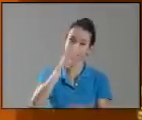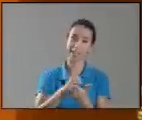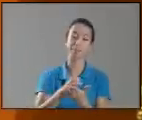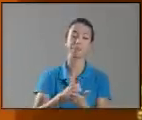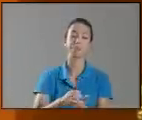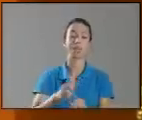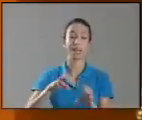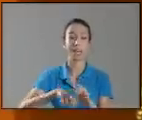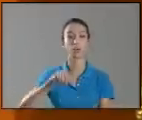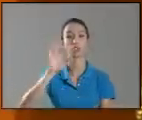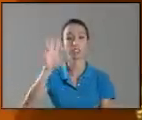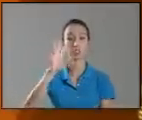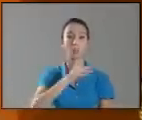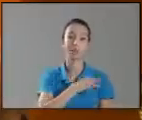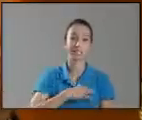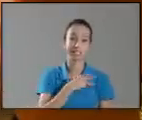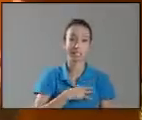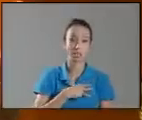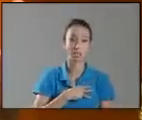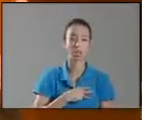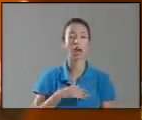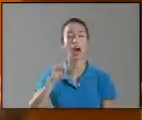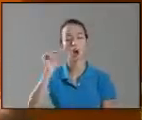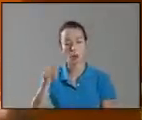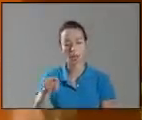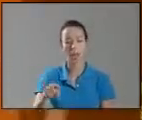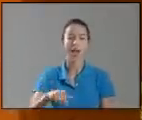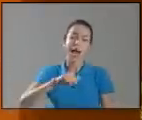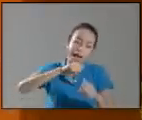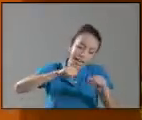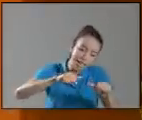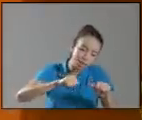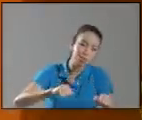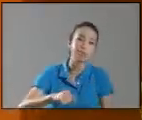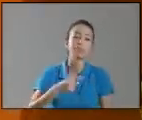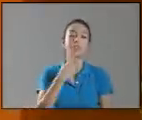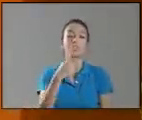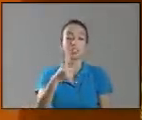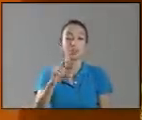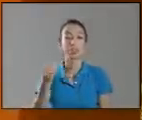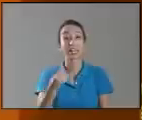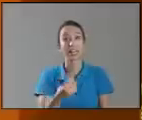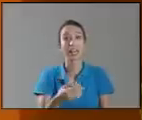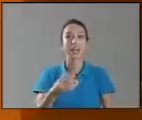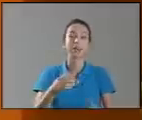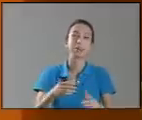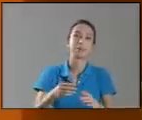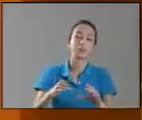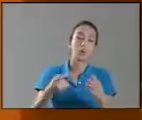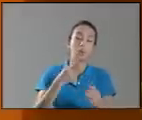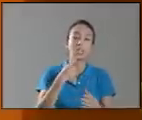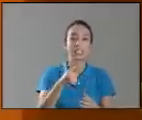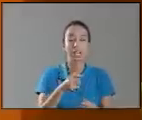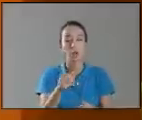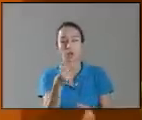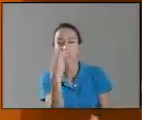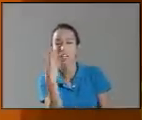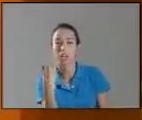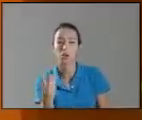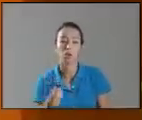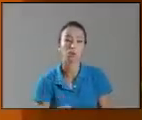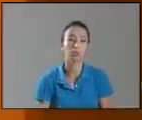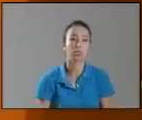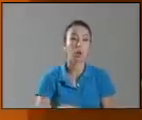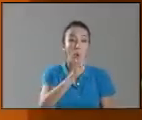eso les han enseñado. Ahora, por favor, analicemos esto, lo que le estoy diciendo.